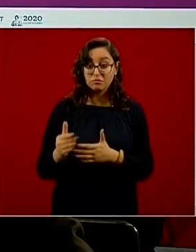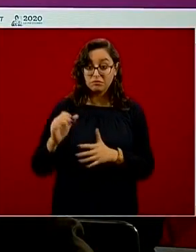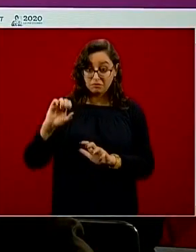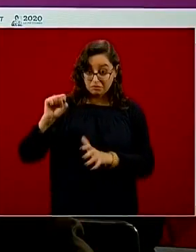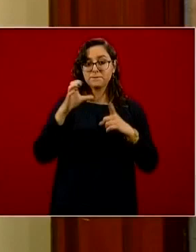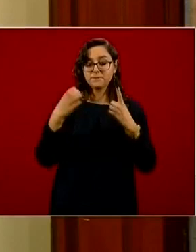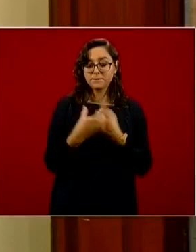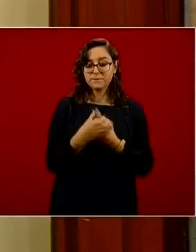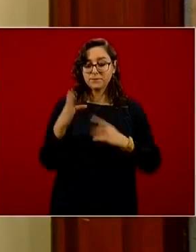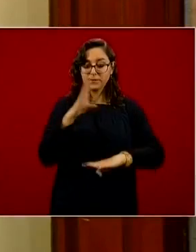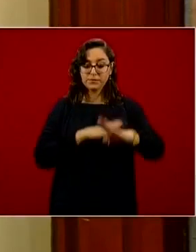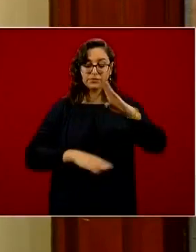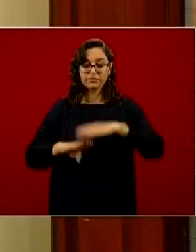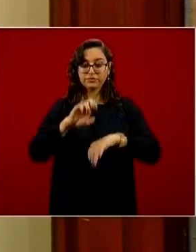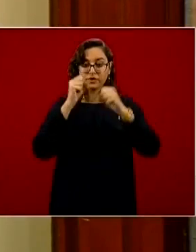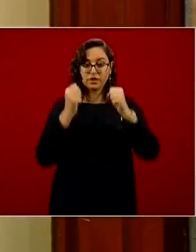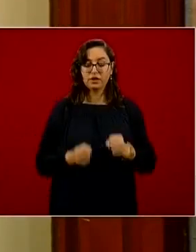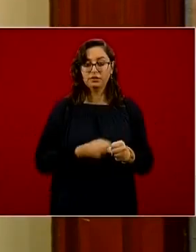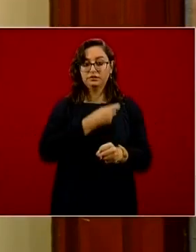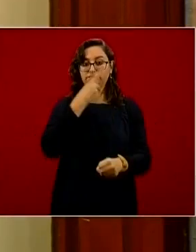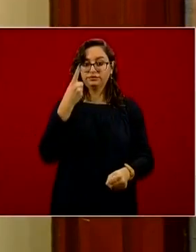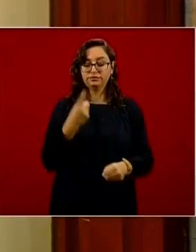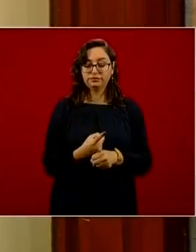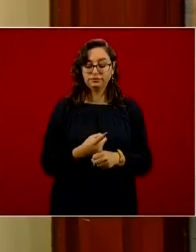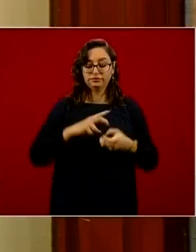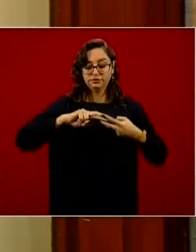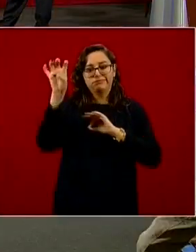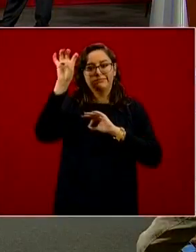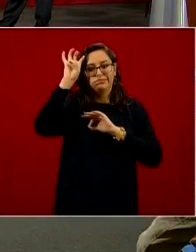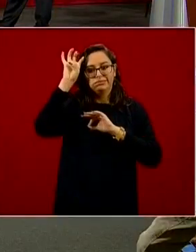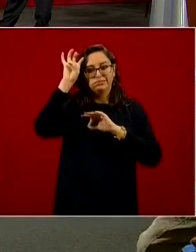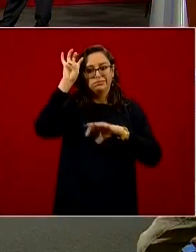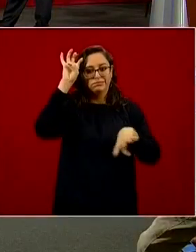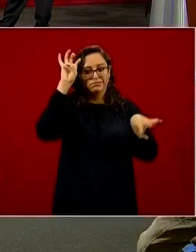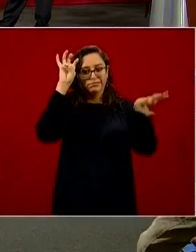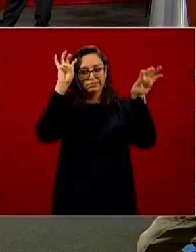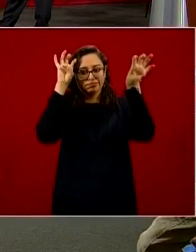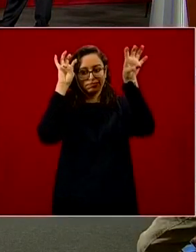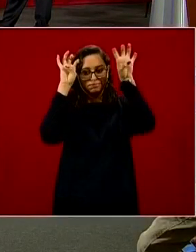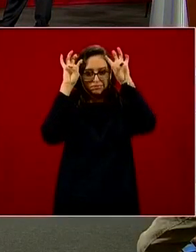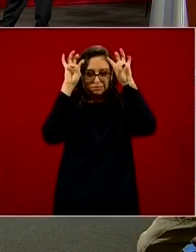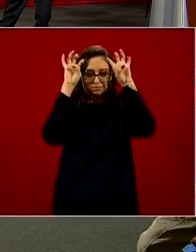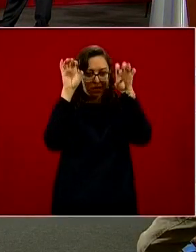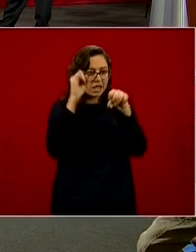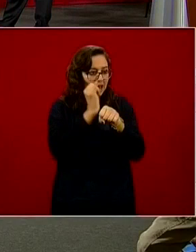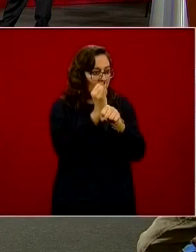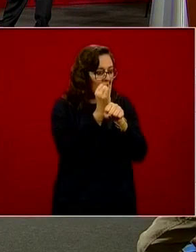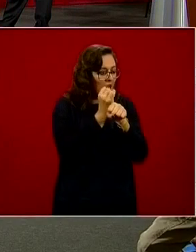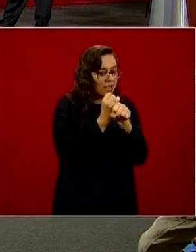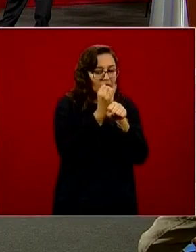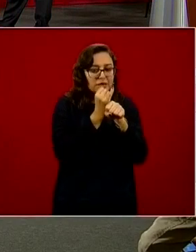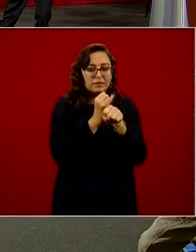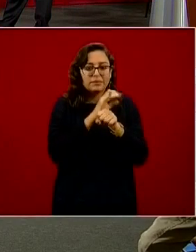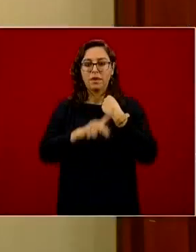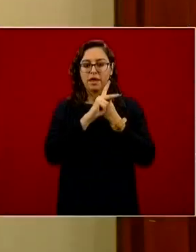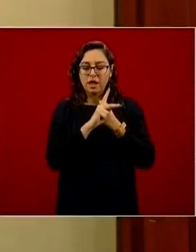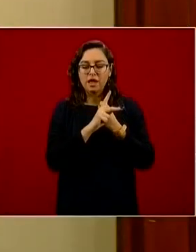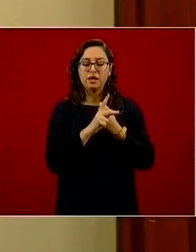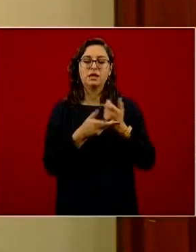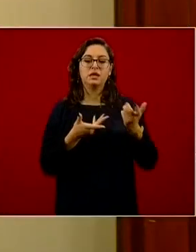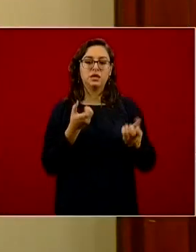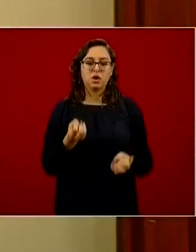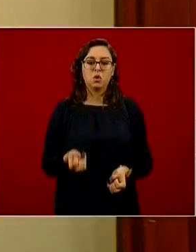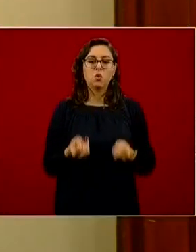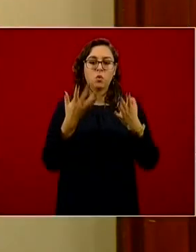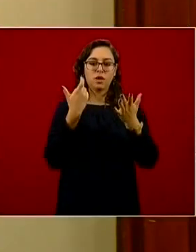más de 41.600 millones de pesos a empresas privadas. Por su parte, Josefina Vázquez Mota negó que haya recibido